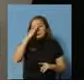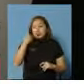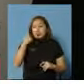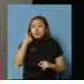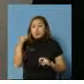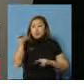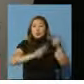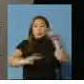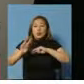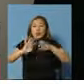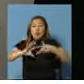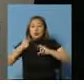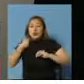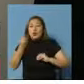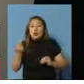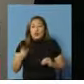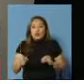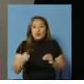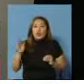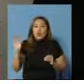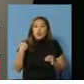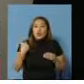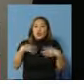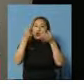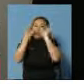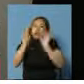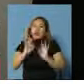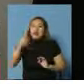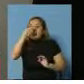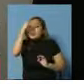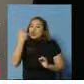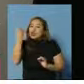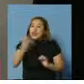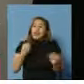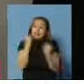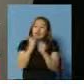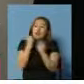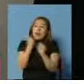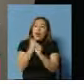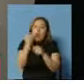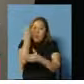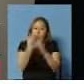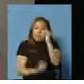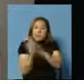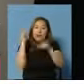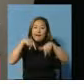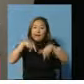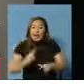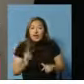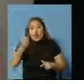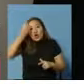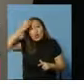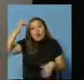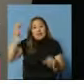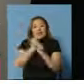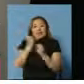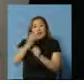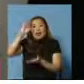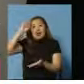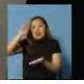tenemos que buscar todos aquellos programas de la nación que puedan generar trabajo. Ya hay que olvidarse del trabajo en